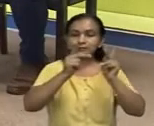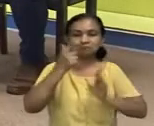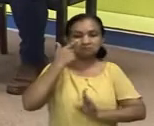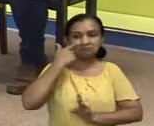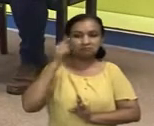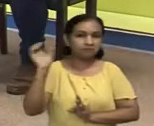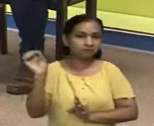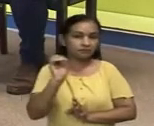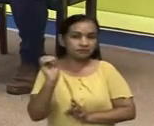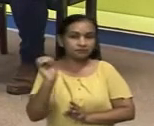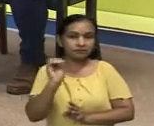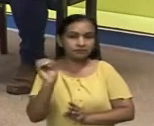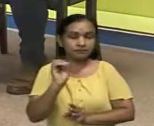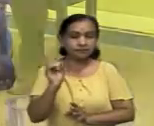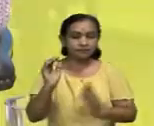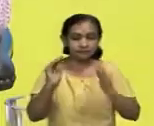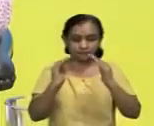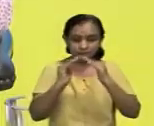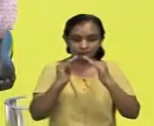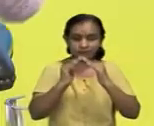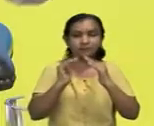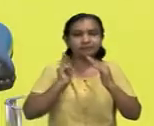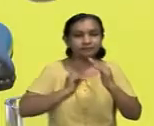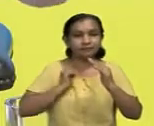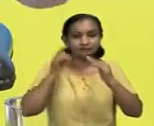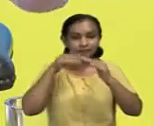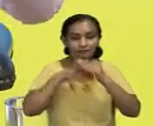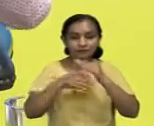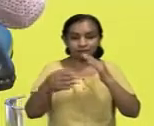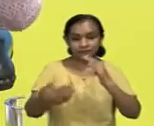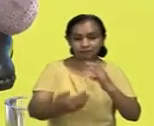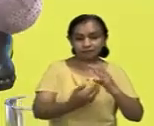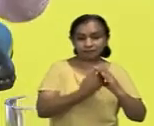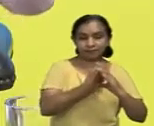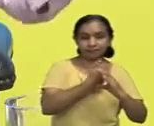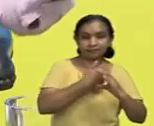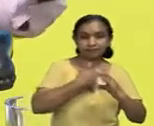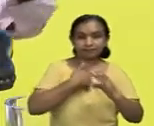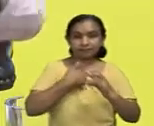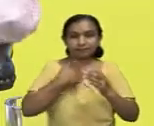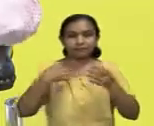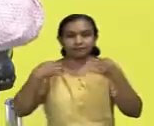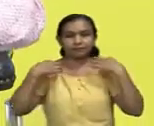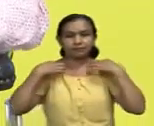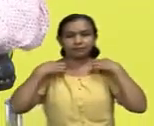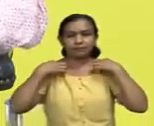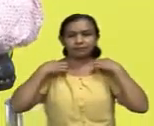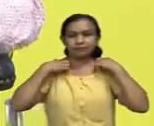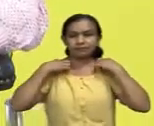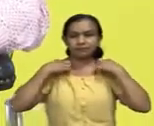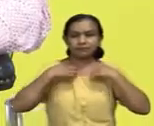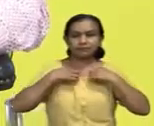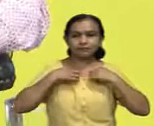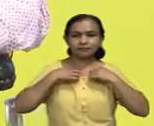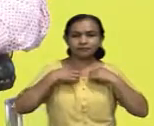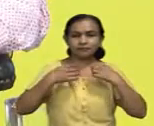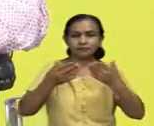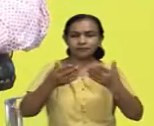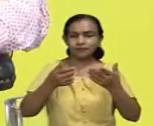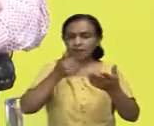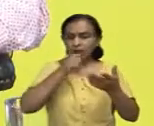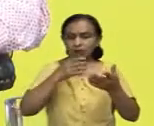desconocemos que hasta dentro de la casa tenemos criaderos. Yo he notado, por ejemplo, que en la ropa, no sé si es la ropa